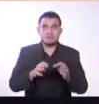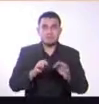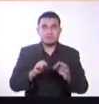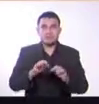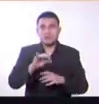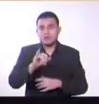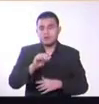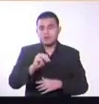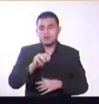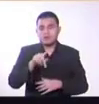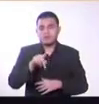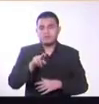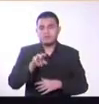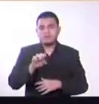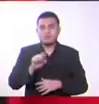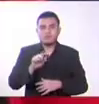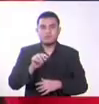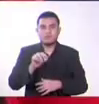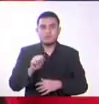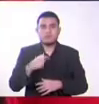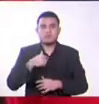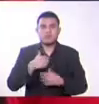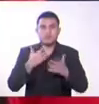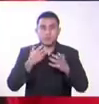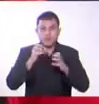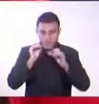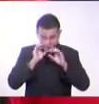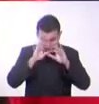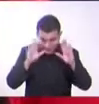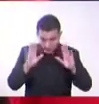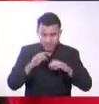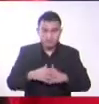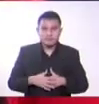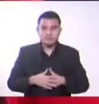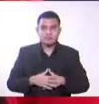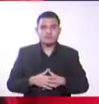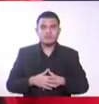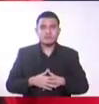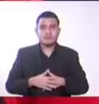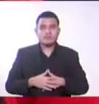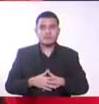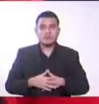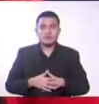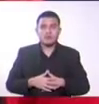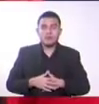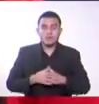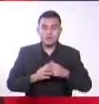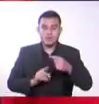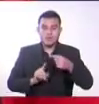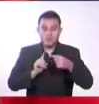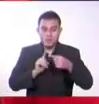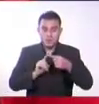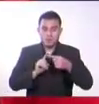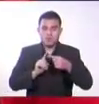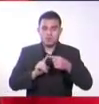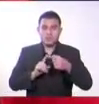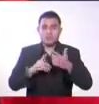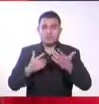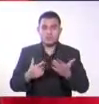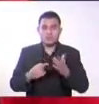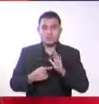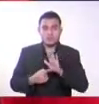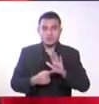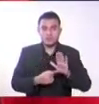De impuestos, así es. Bueno, yo quiero aclarar algo, Diga. que es uno la declaración de